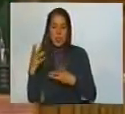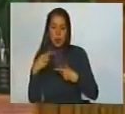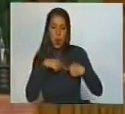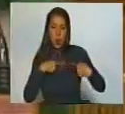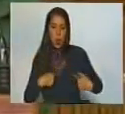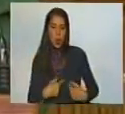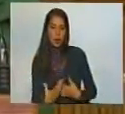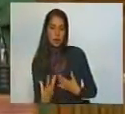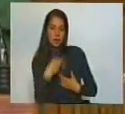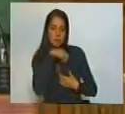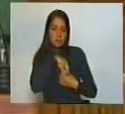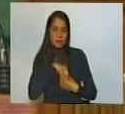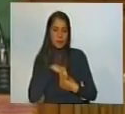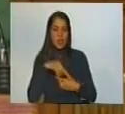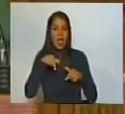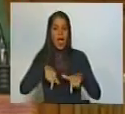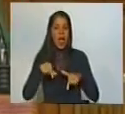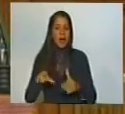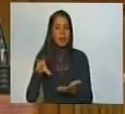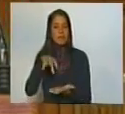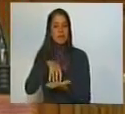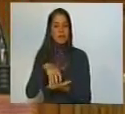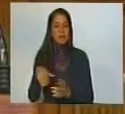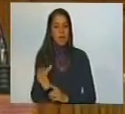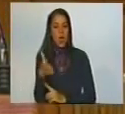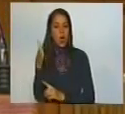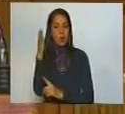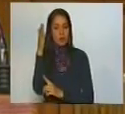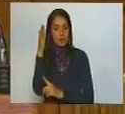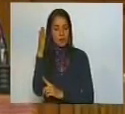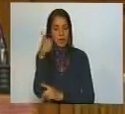corazones que palpiten esta sala.